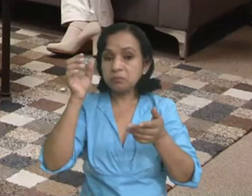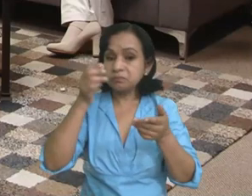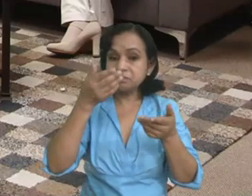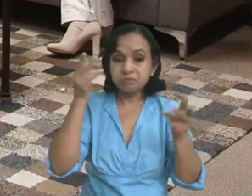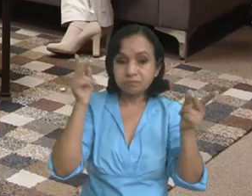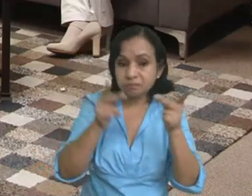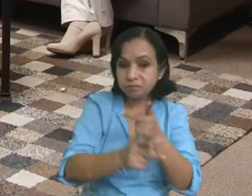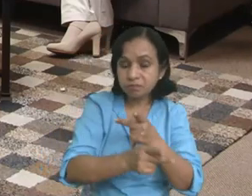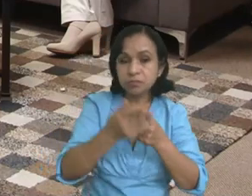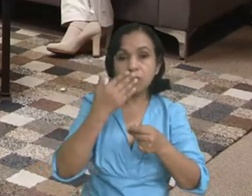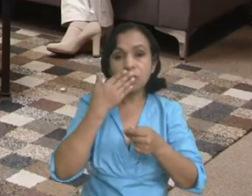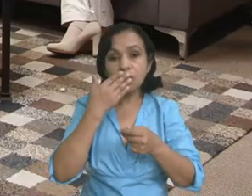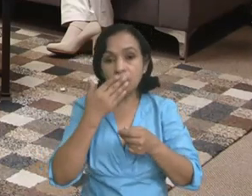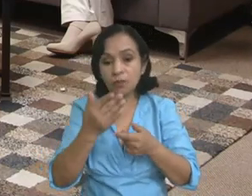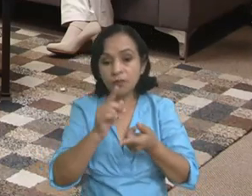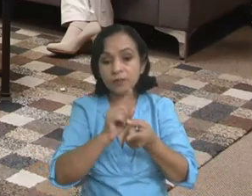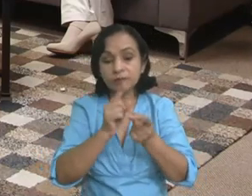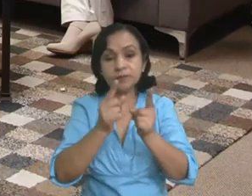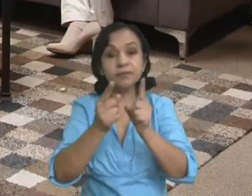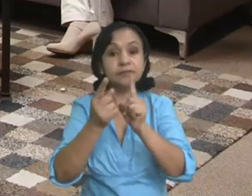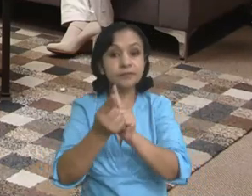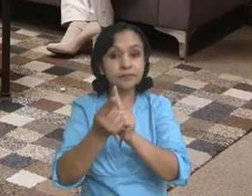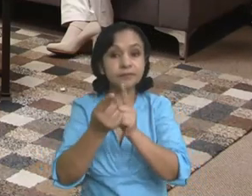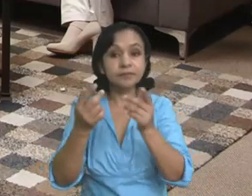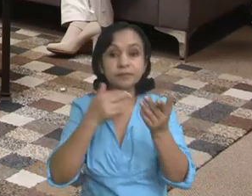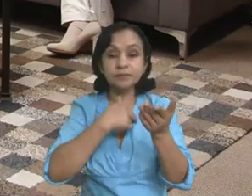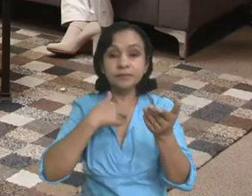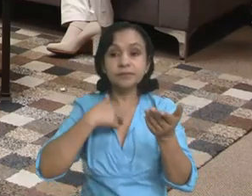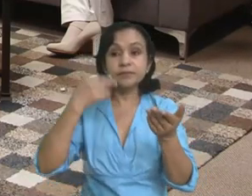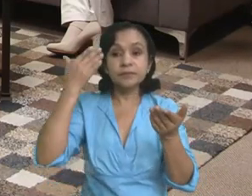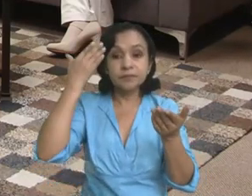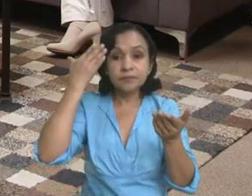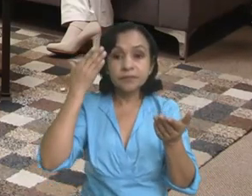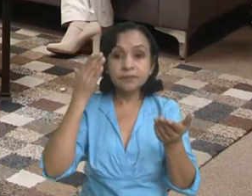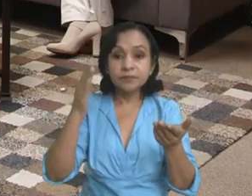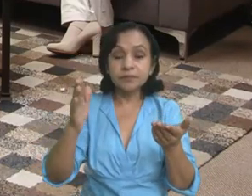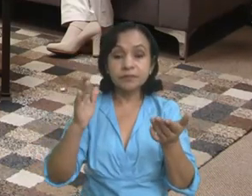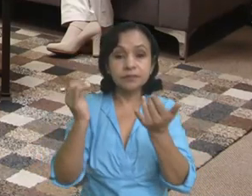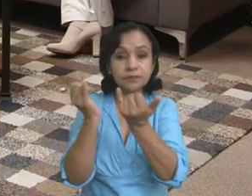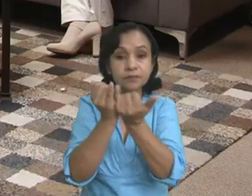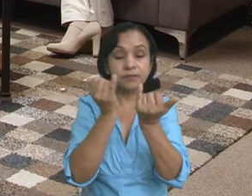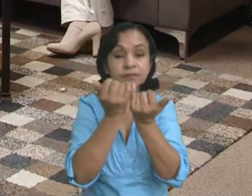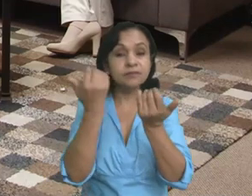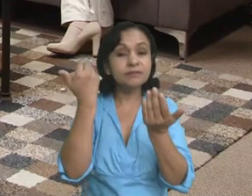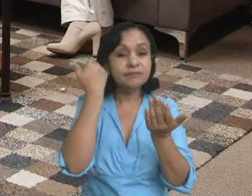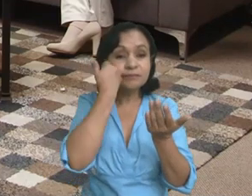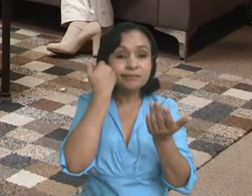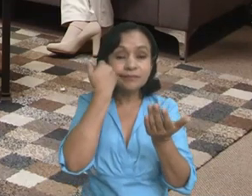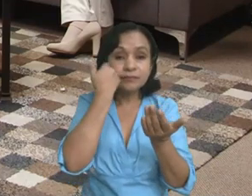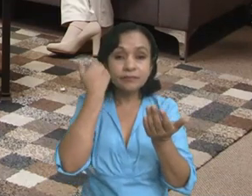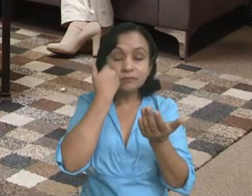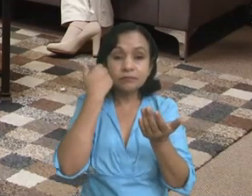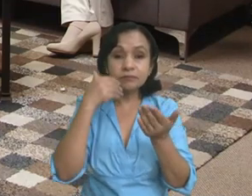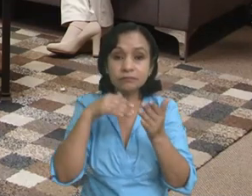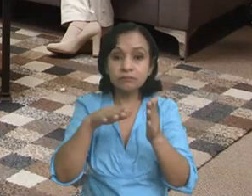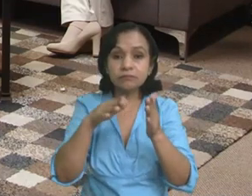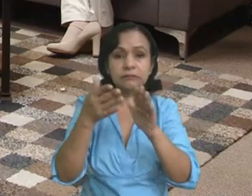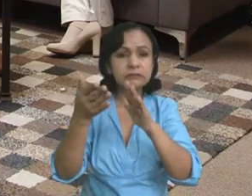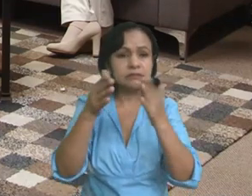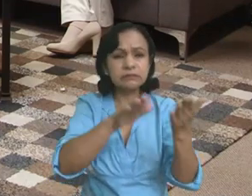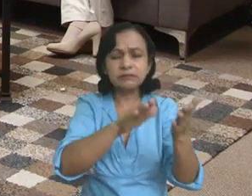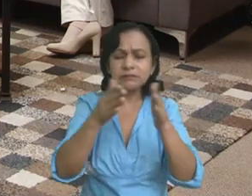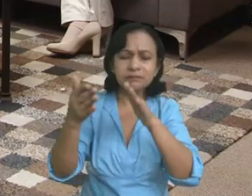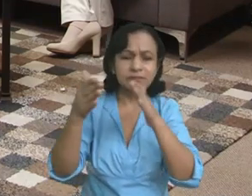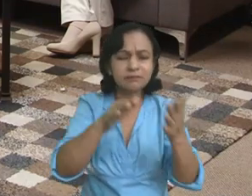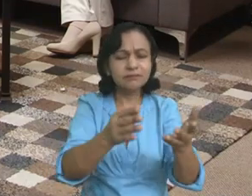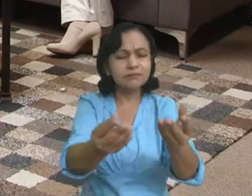hacia otra evolución, que sabemos que esta pandemia también, bueno, lastimosamente ha cobrado vida. Nosotros